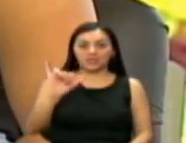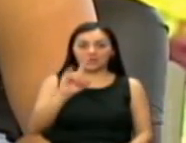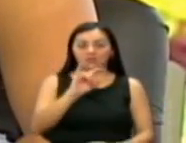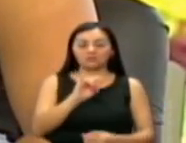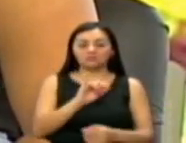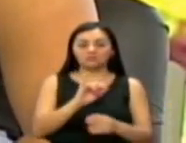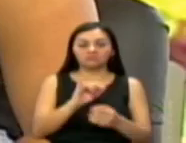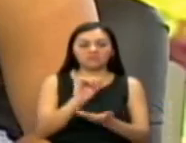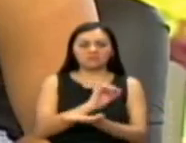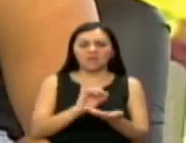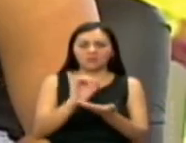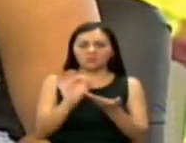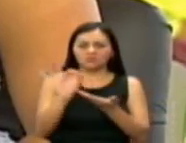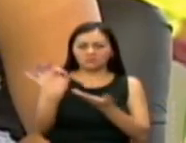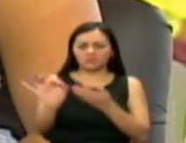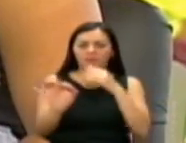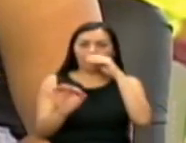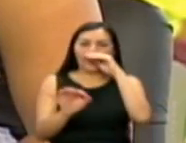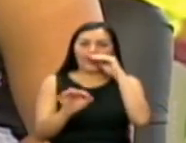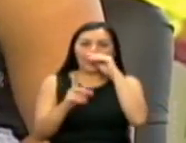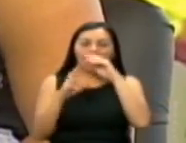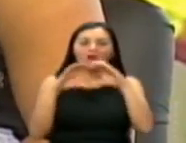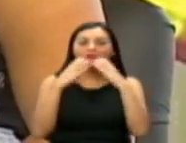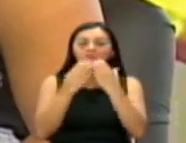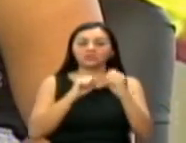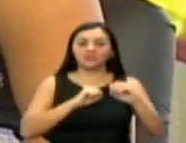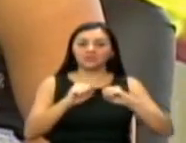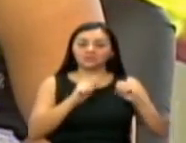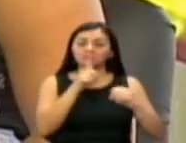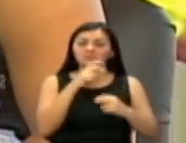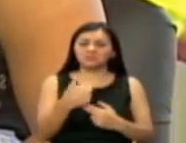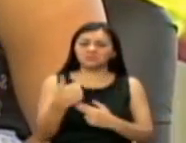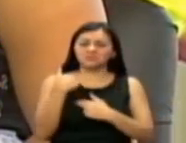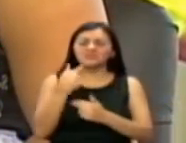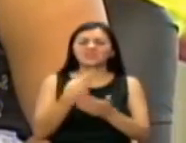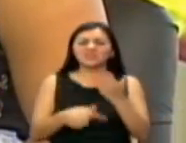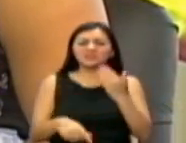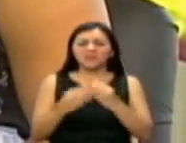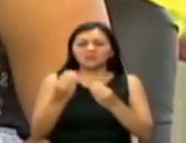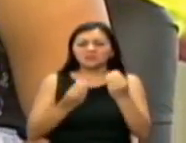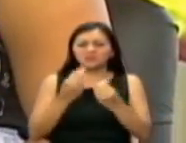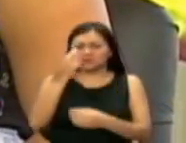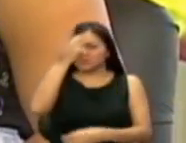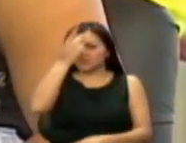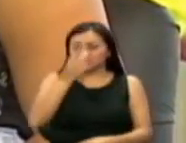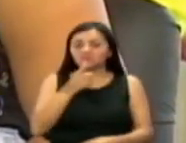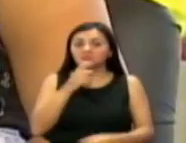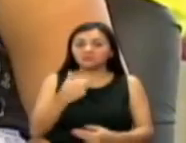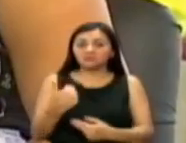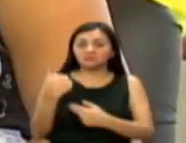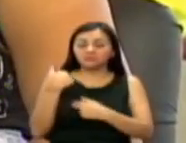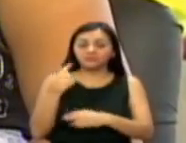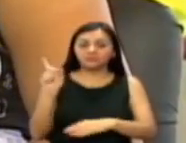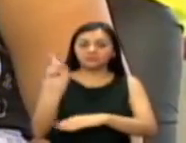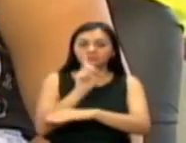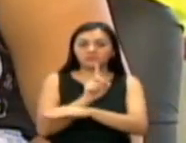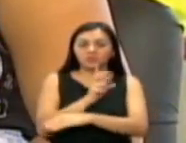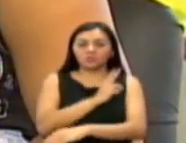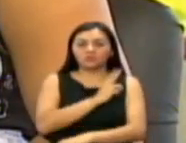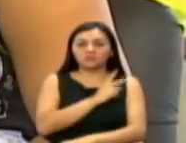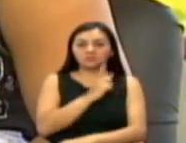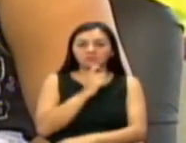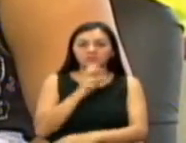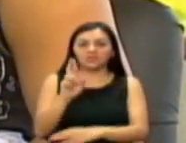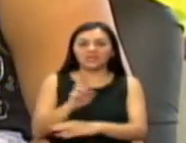ausencia de los miembros de la comisión gestora? ¿Cuál es el camino ahora? ¿Tiene pensado usted de pronto quién podría dirigir esta universidad que al momento está con un